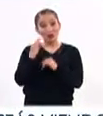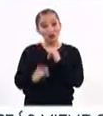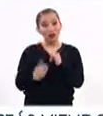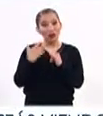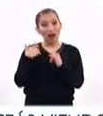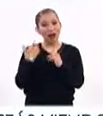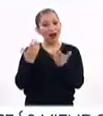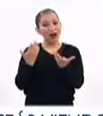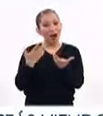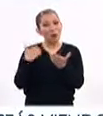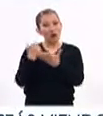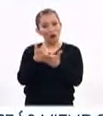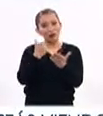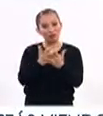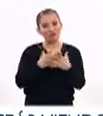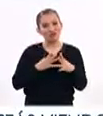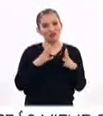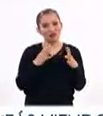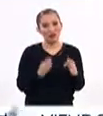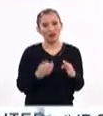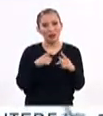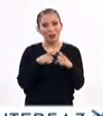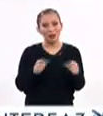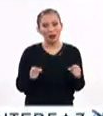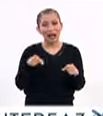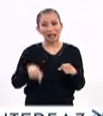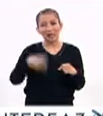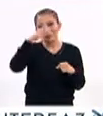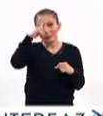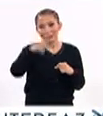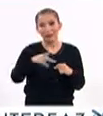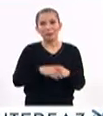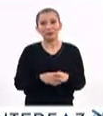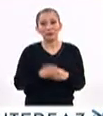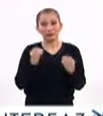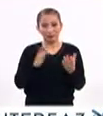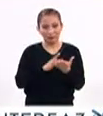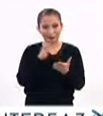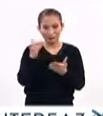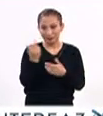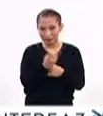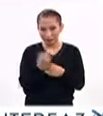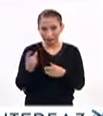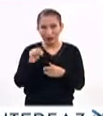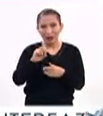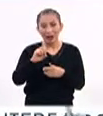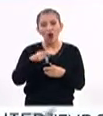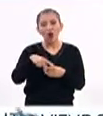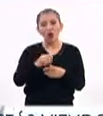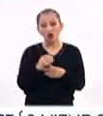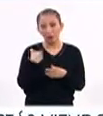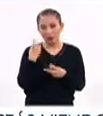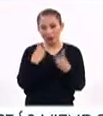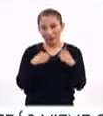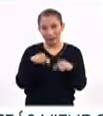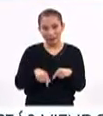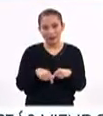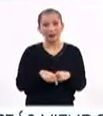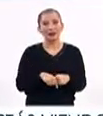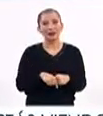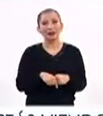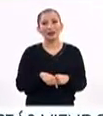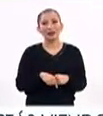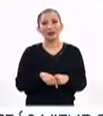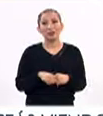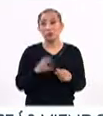pues terminaste colaborando en la Fundación Japón aquí en México. Muchas gracias a las dos. Naoko, muchas gracias por estar con nosotros. Gracias por